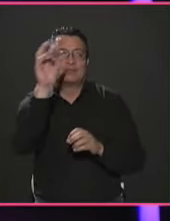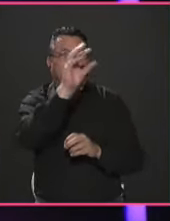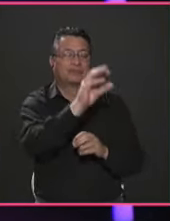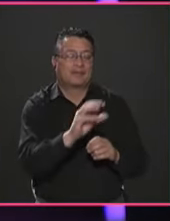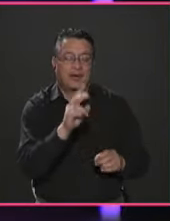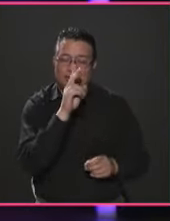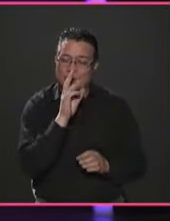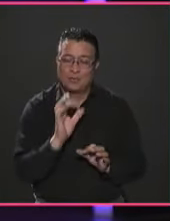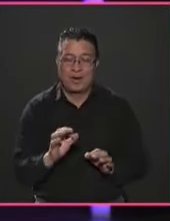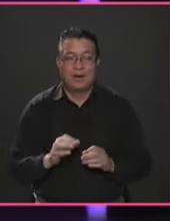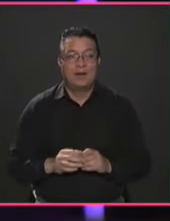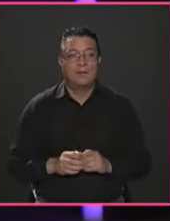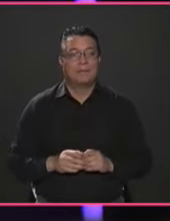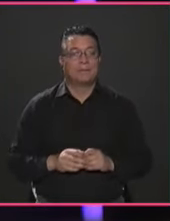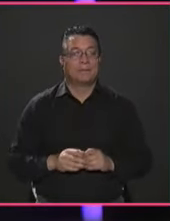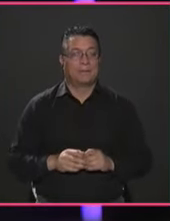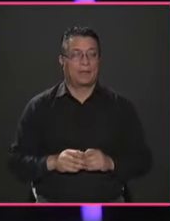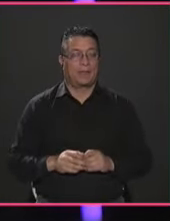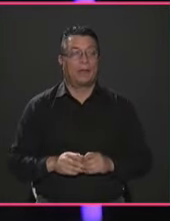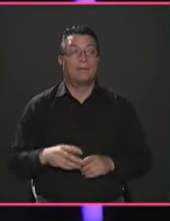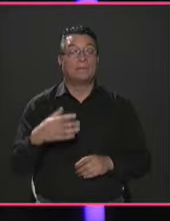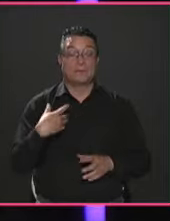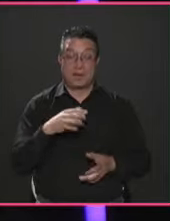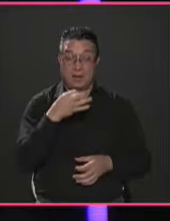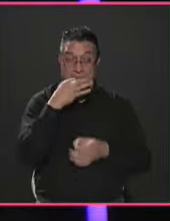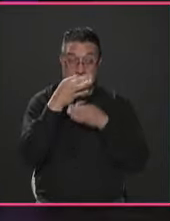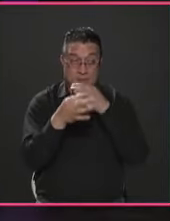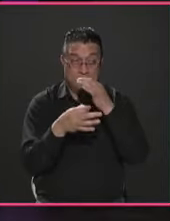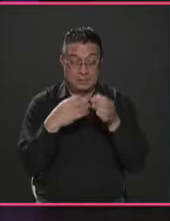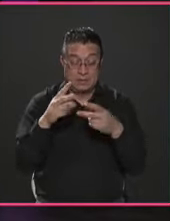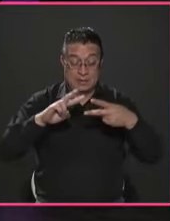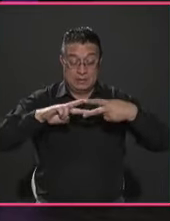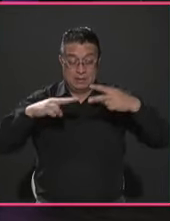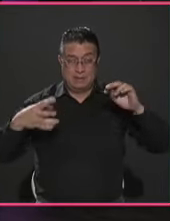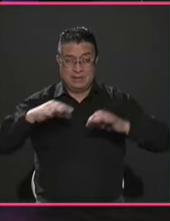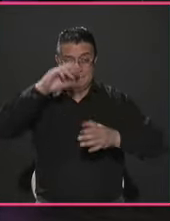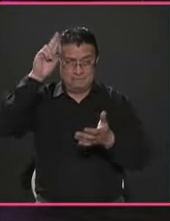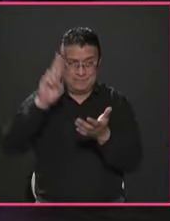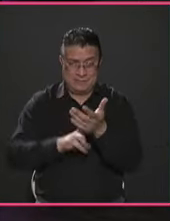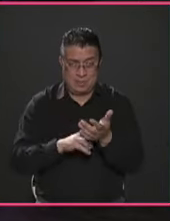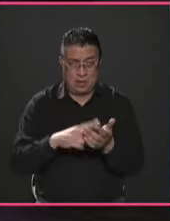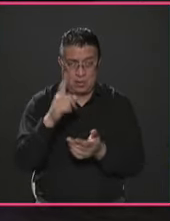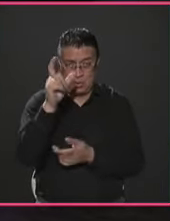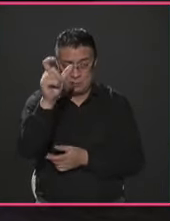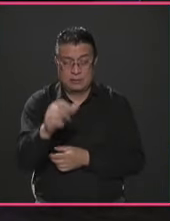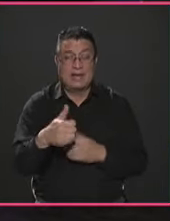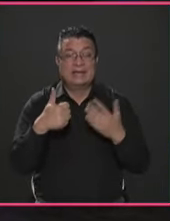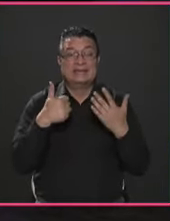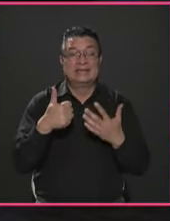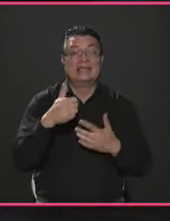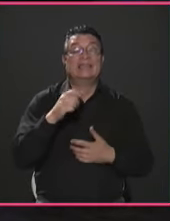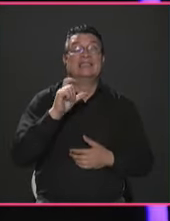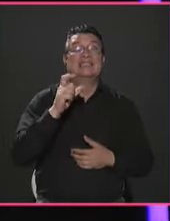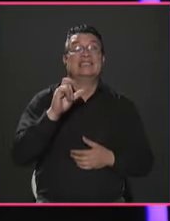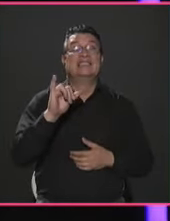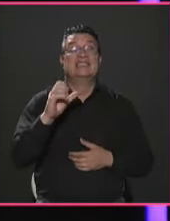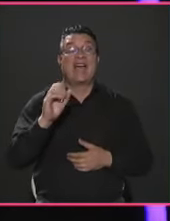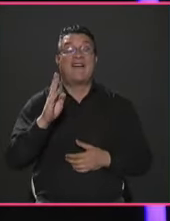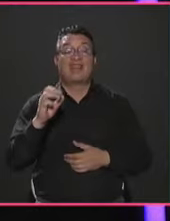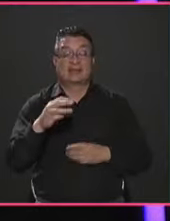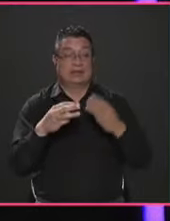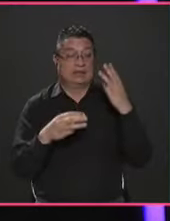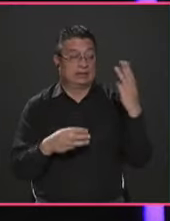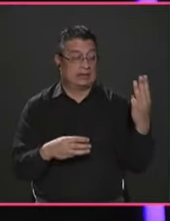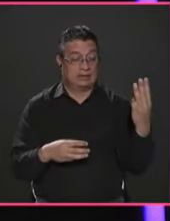les comenté el genoma real de un individuo son 6 gab 3 gab de origen